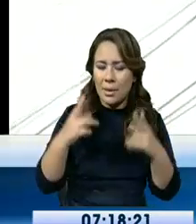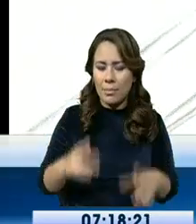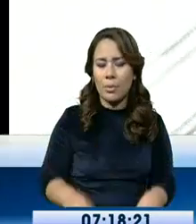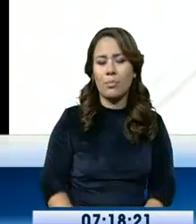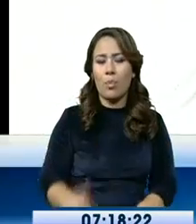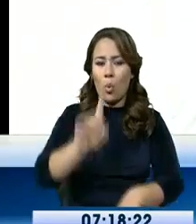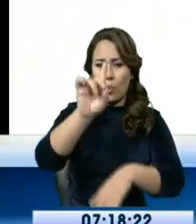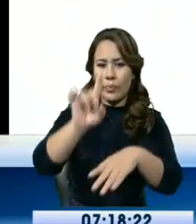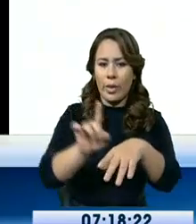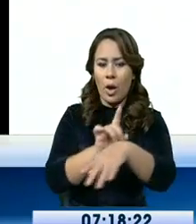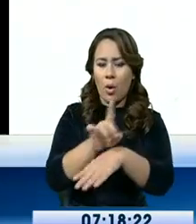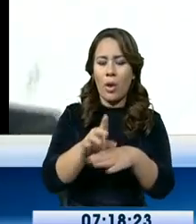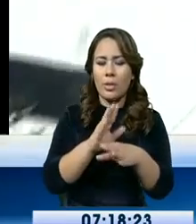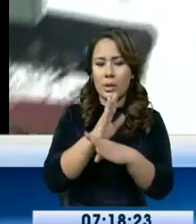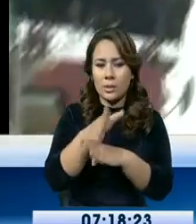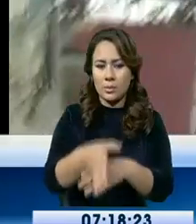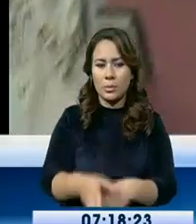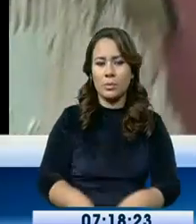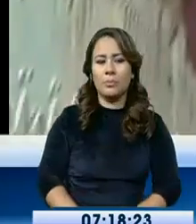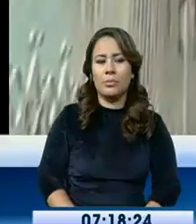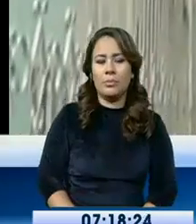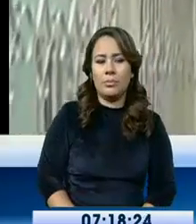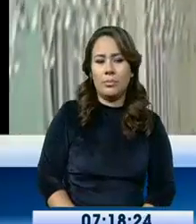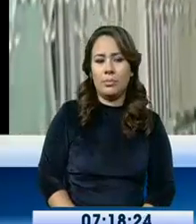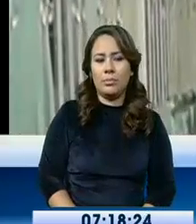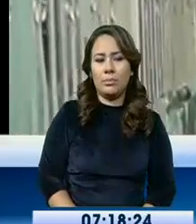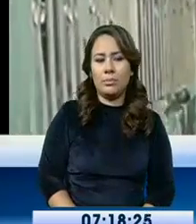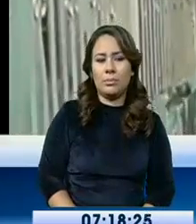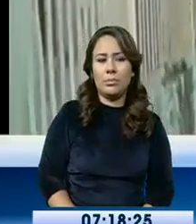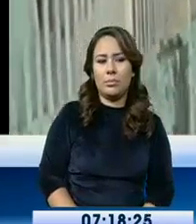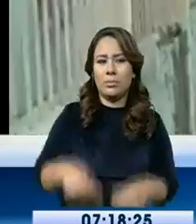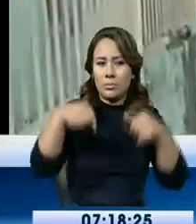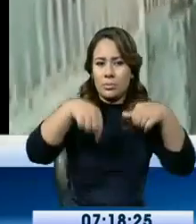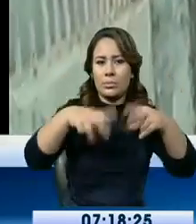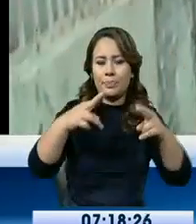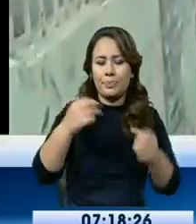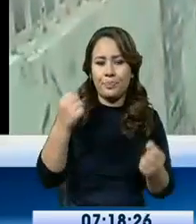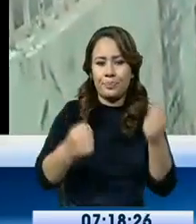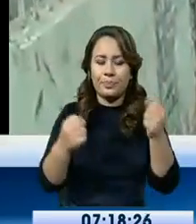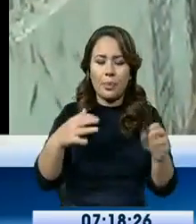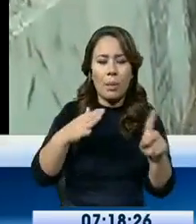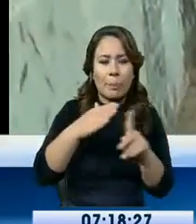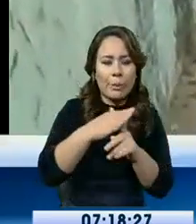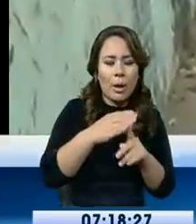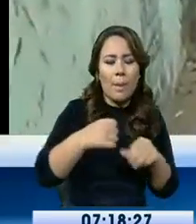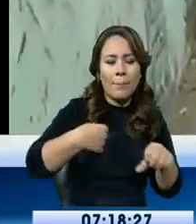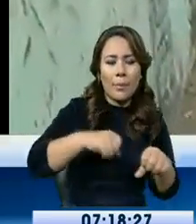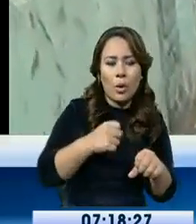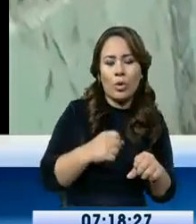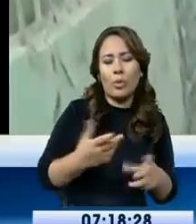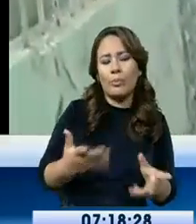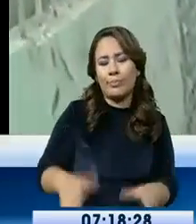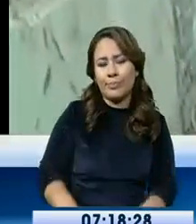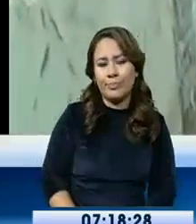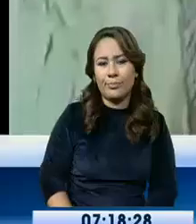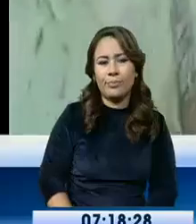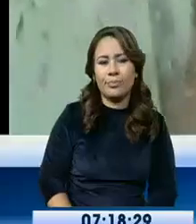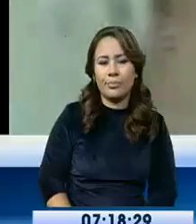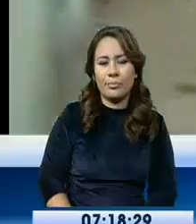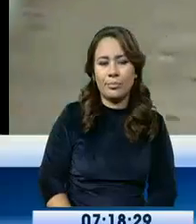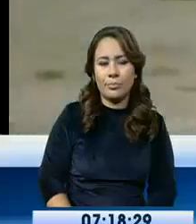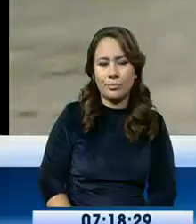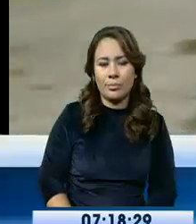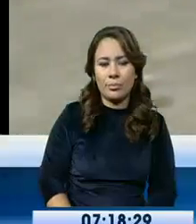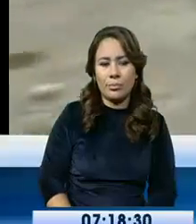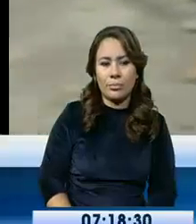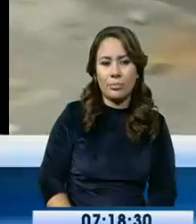después? Claro, una hora después hubo aquí mismo un choque con una moto y una camioneta. Una moto y una camioneta. Amiga,